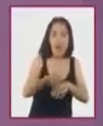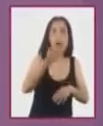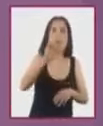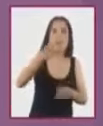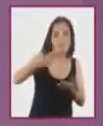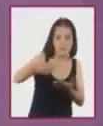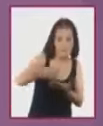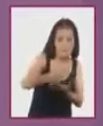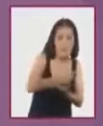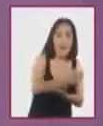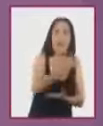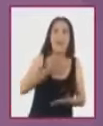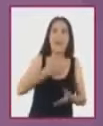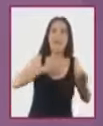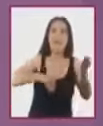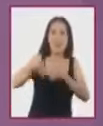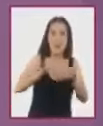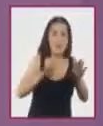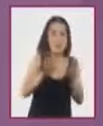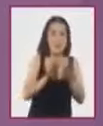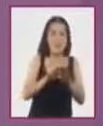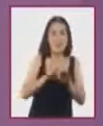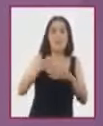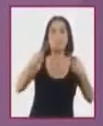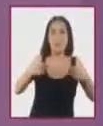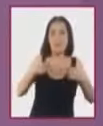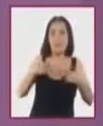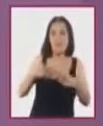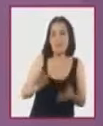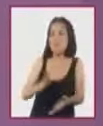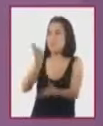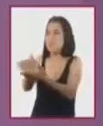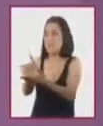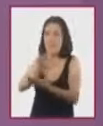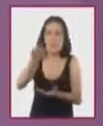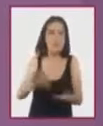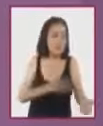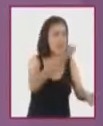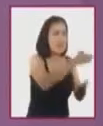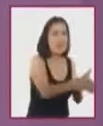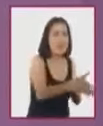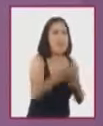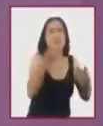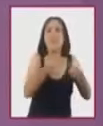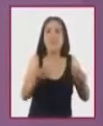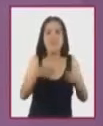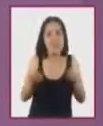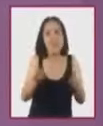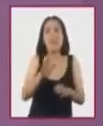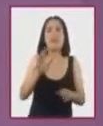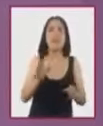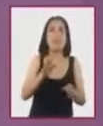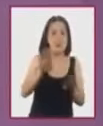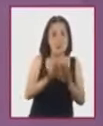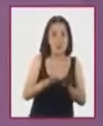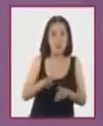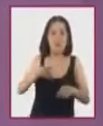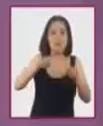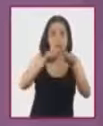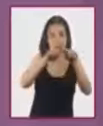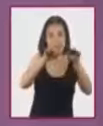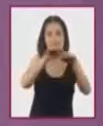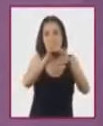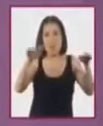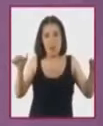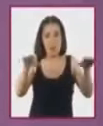de que los cuerpos se desplazan de un lugar a otro, de un espacio a otro y de diversas maneras, ya sea en línea recta,